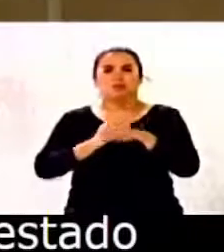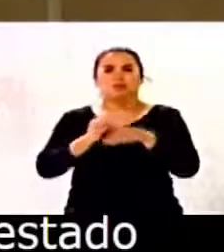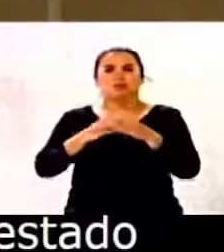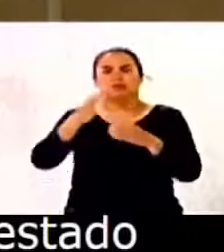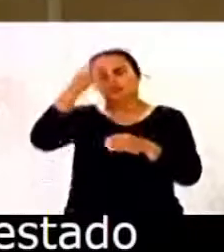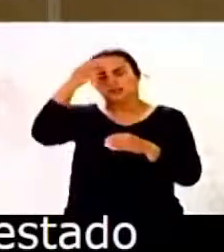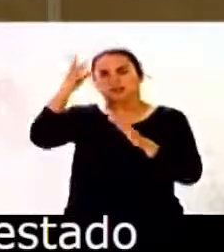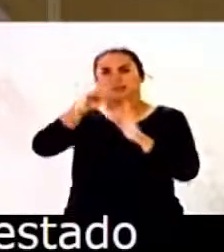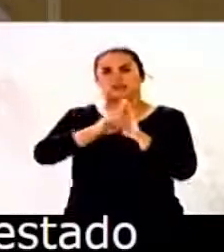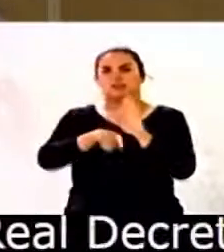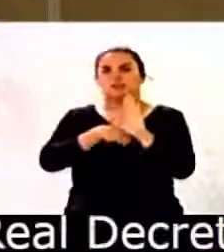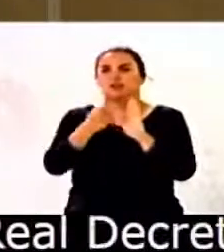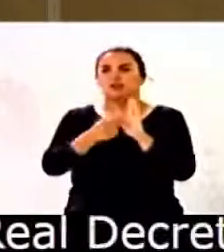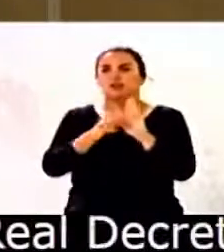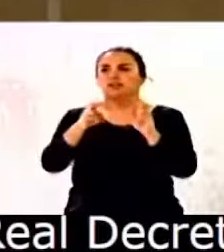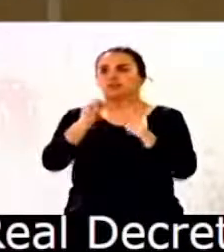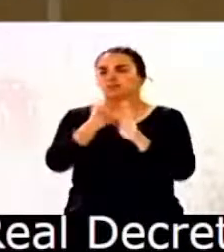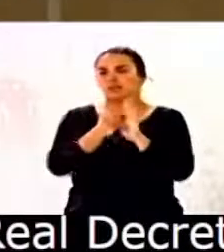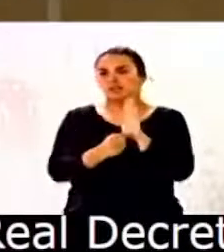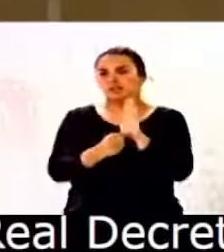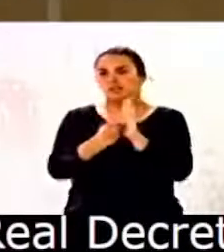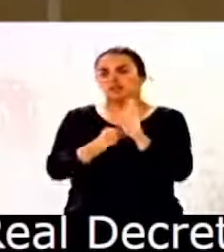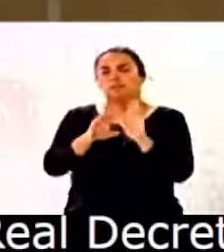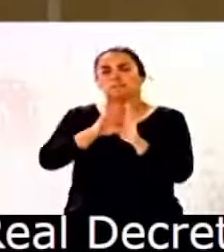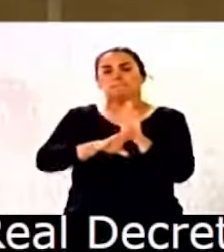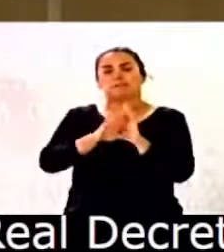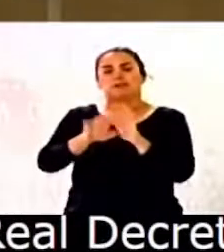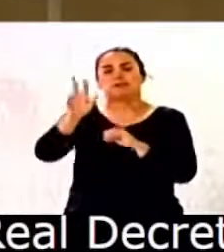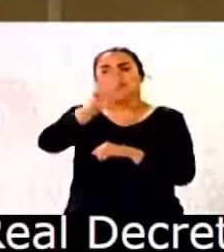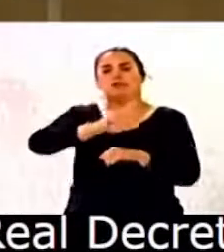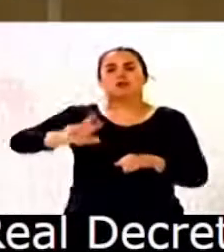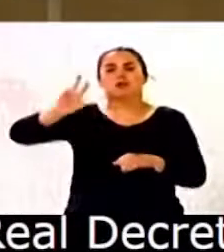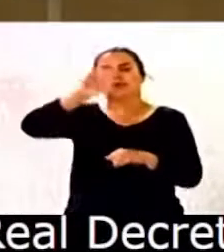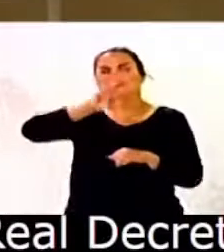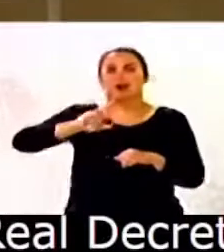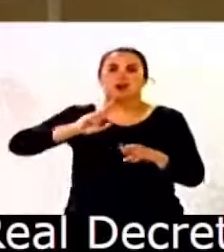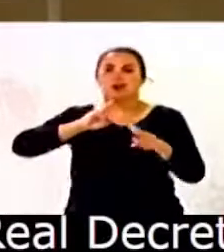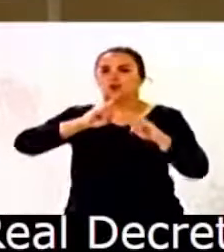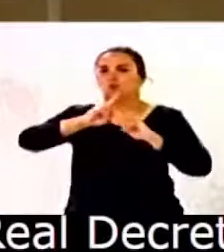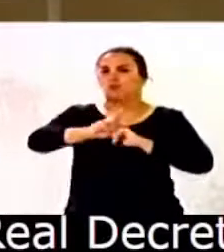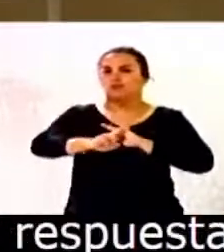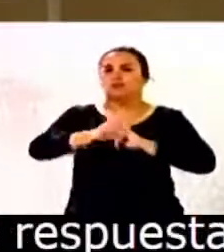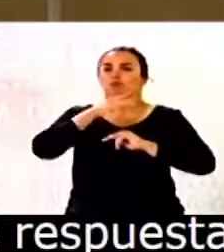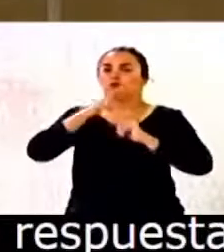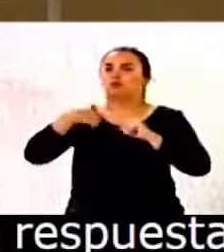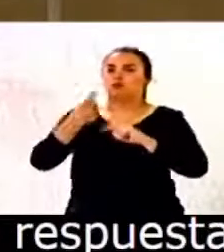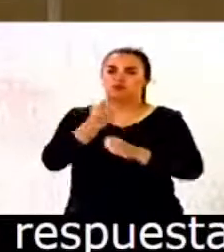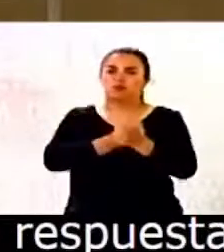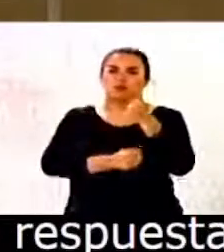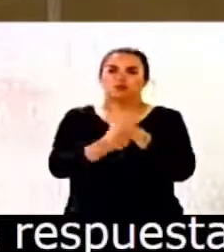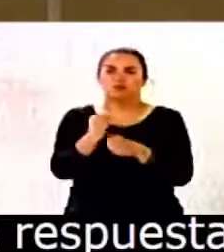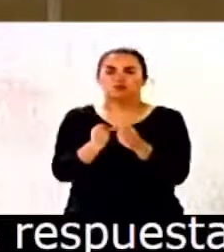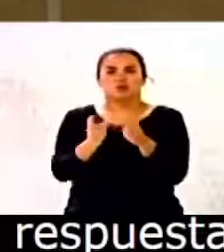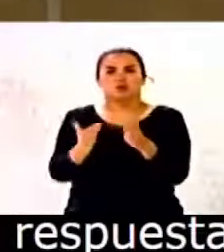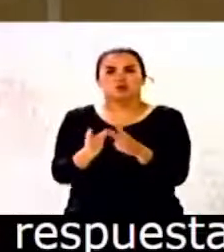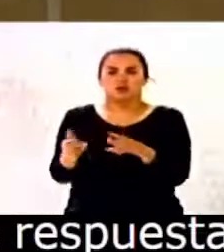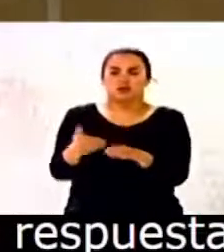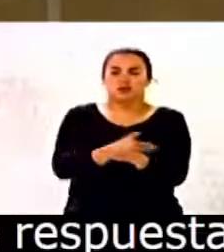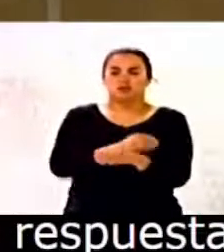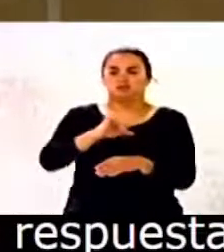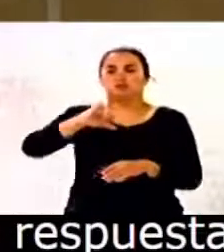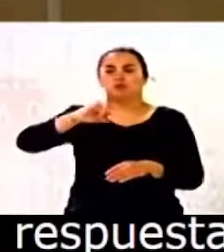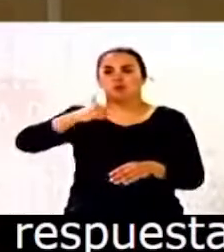Decreto Ley sobre medidas dentro del Plan Nacional de Respuesta a las Consecuencias Económicas y Sociales que aprobó